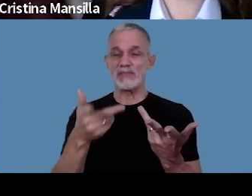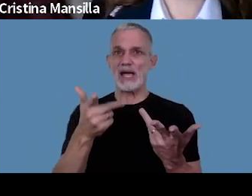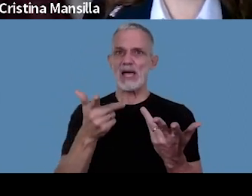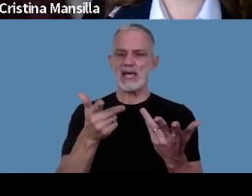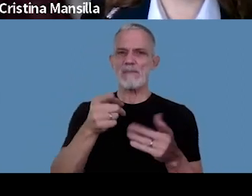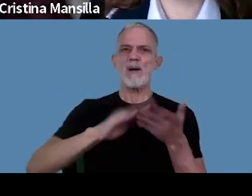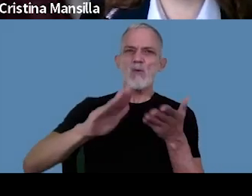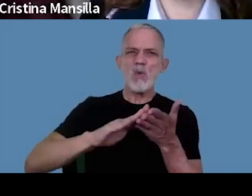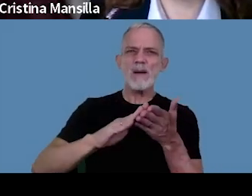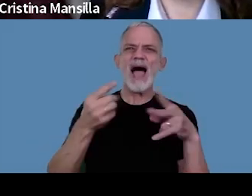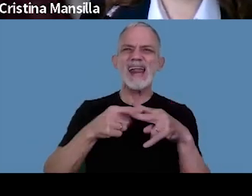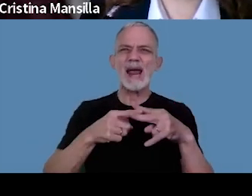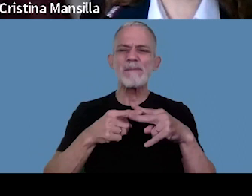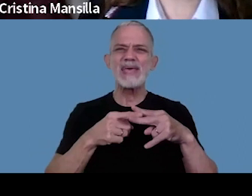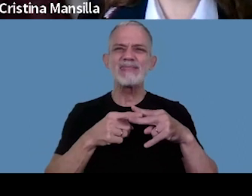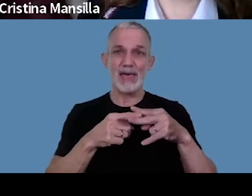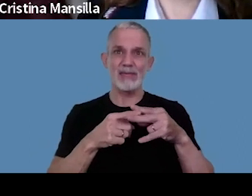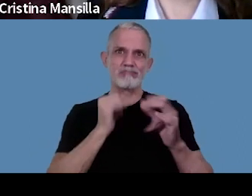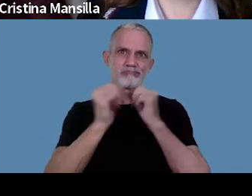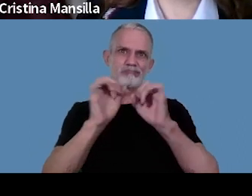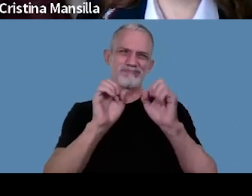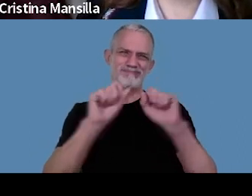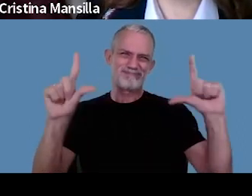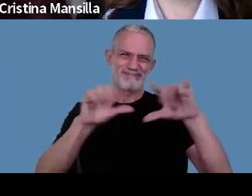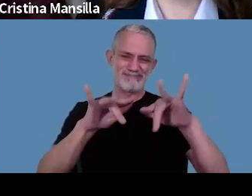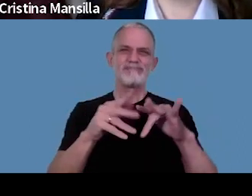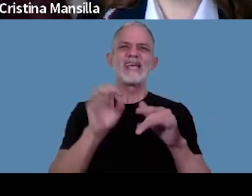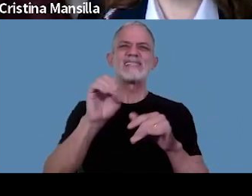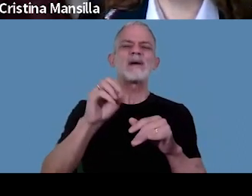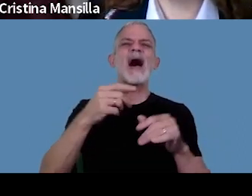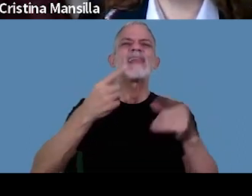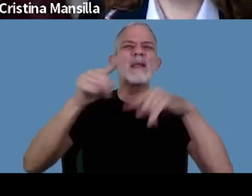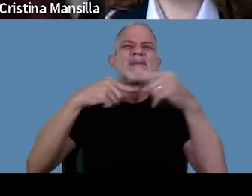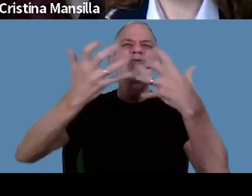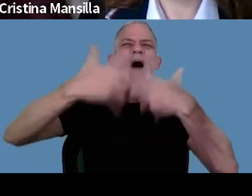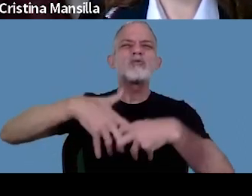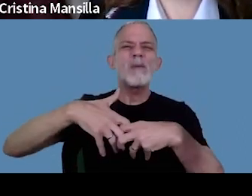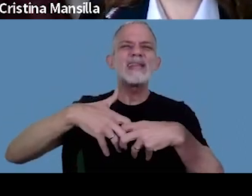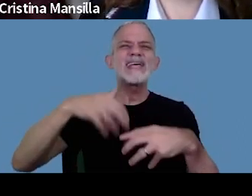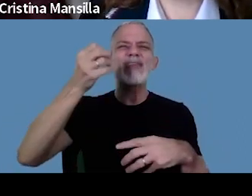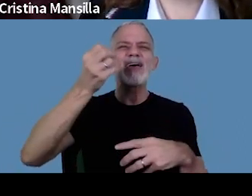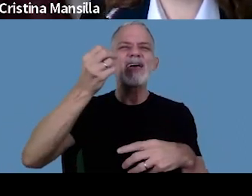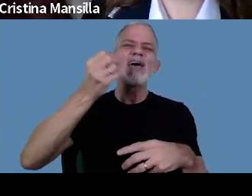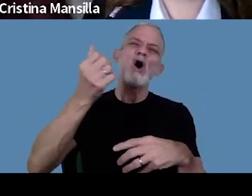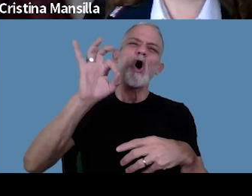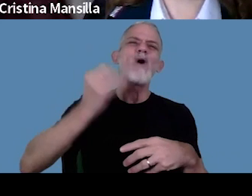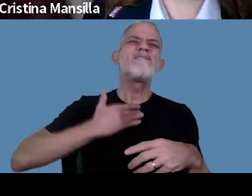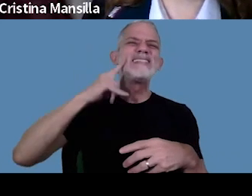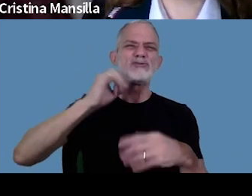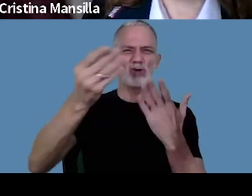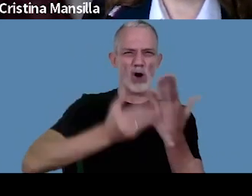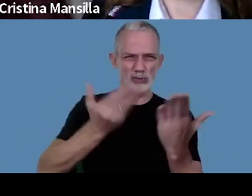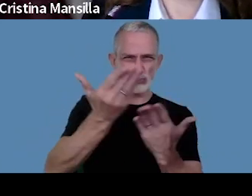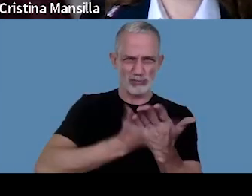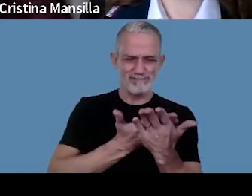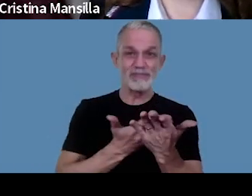nueva herramienta informática denominada tramitación automática de oficios. Esta herramienta se va a